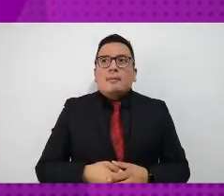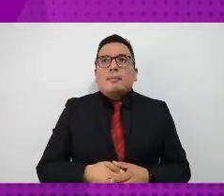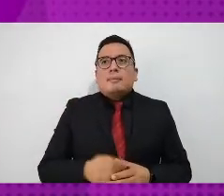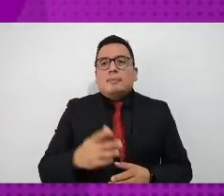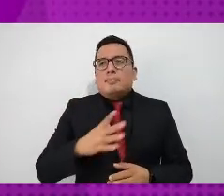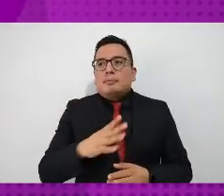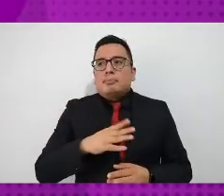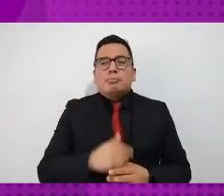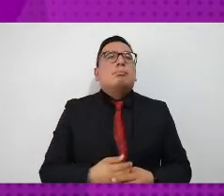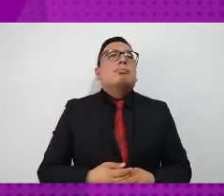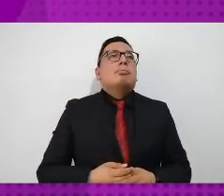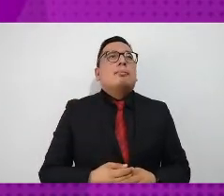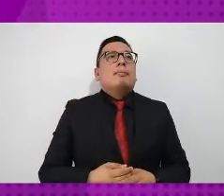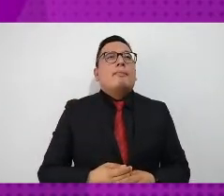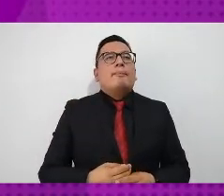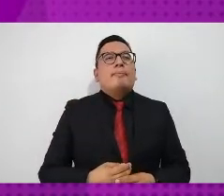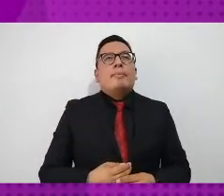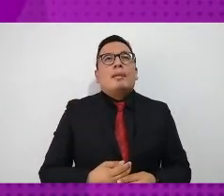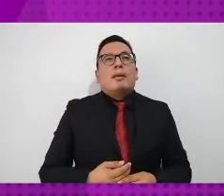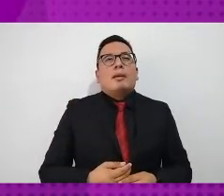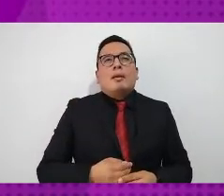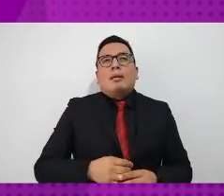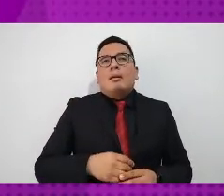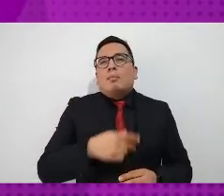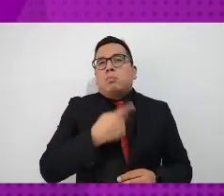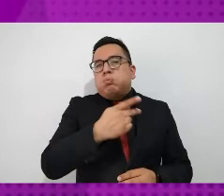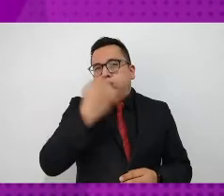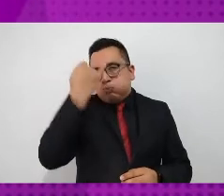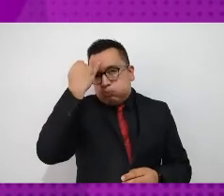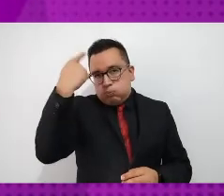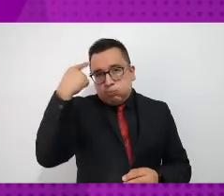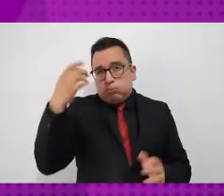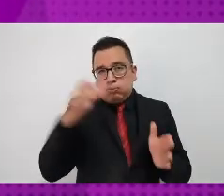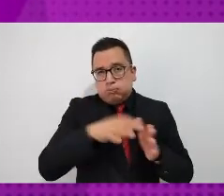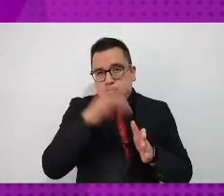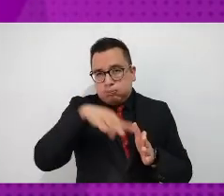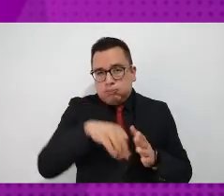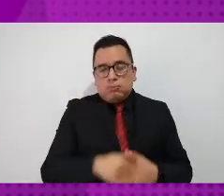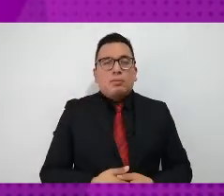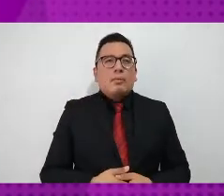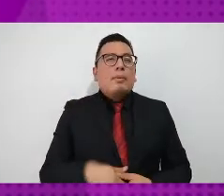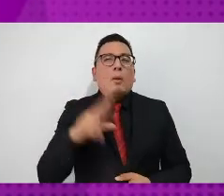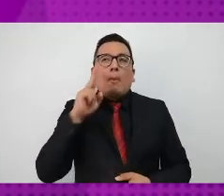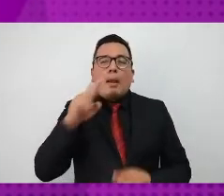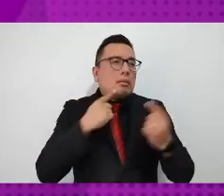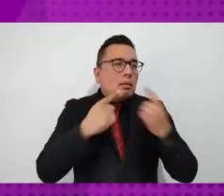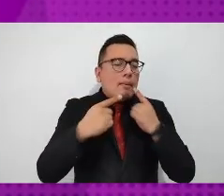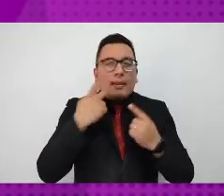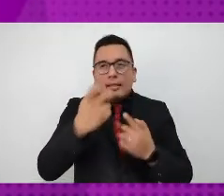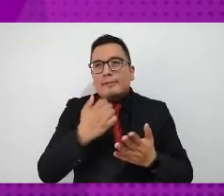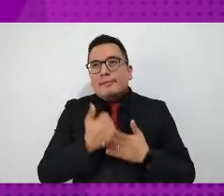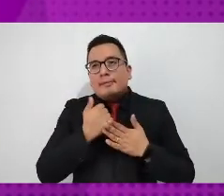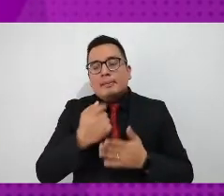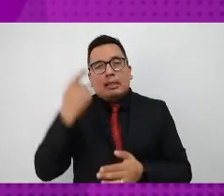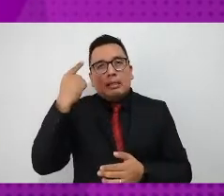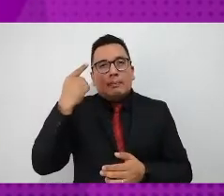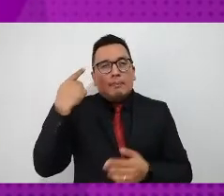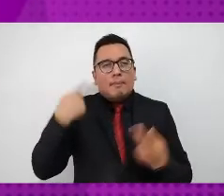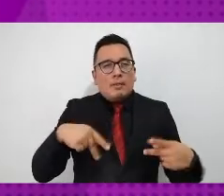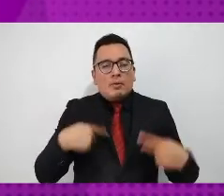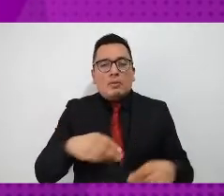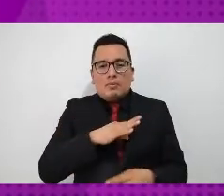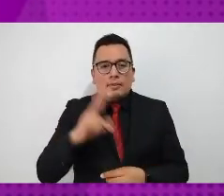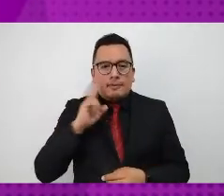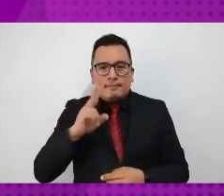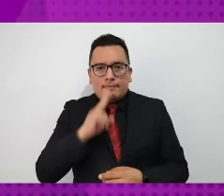plataformas electorales pero verlos en un debate ver las contestaciones eso nos da otros insumos para trabajar